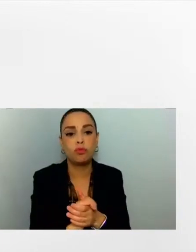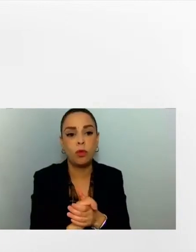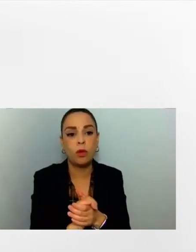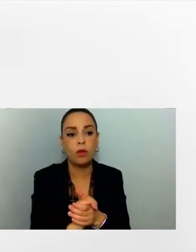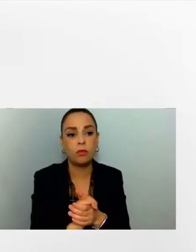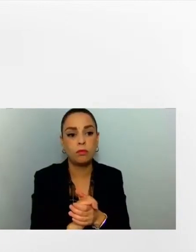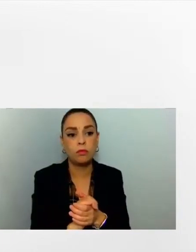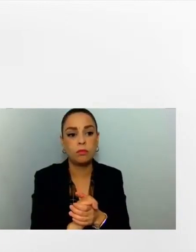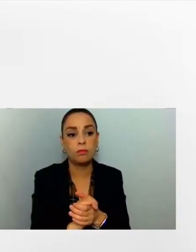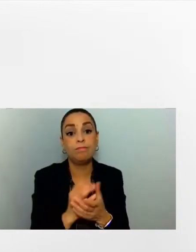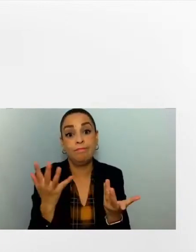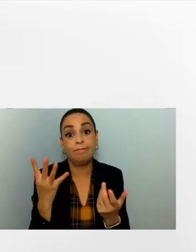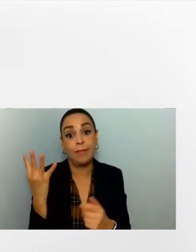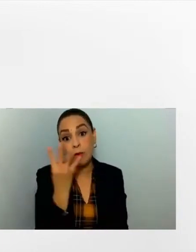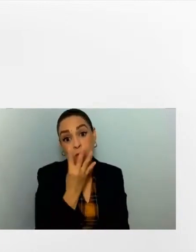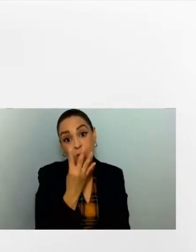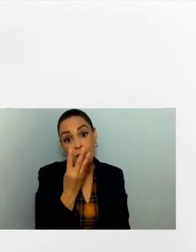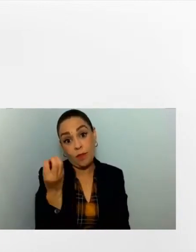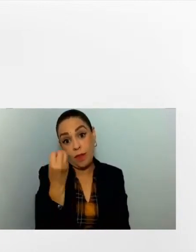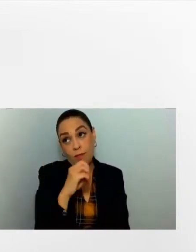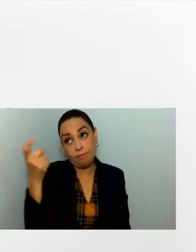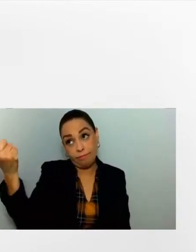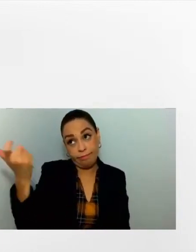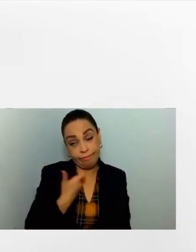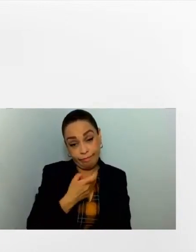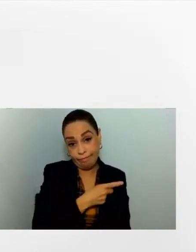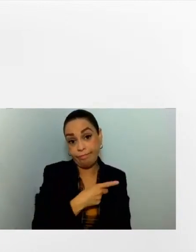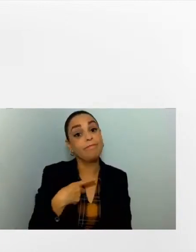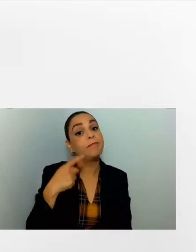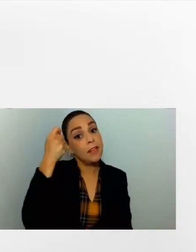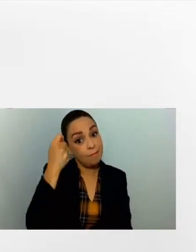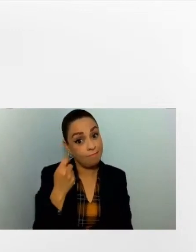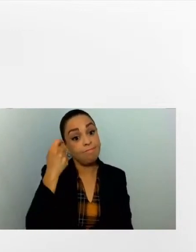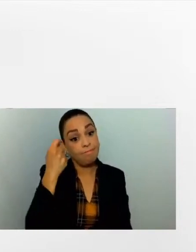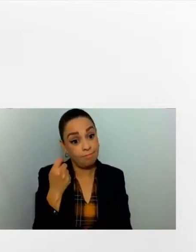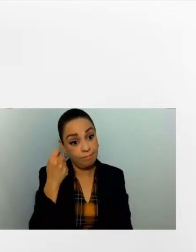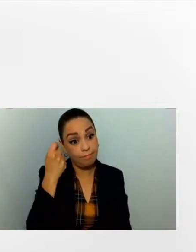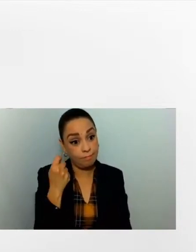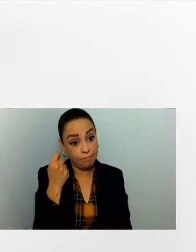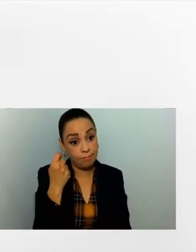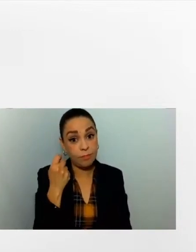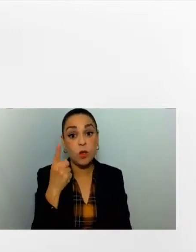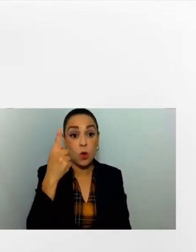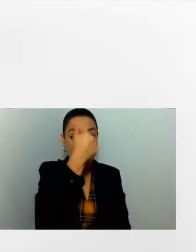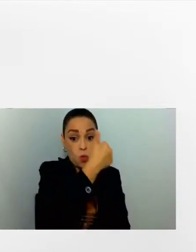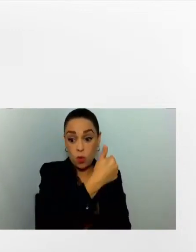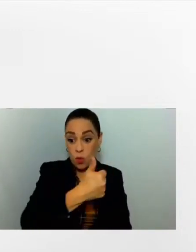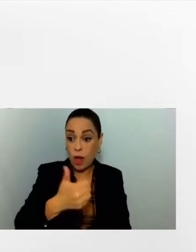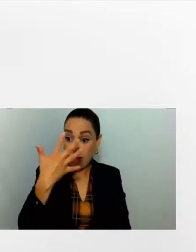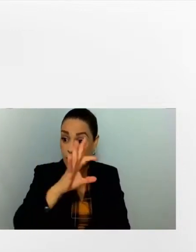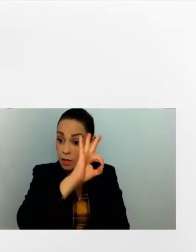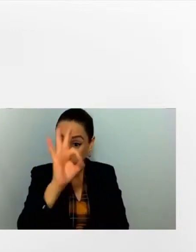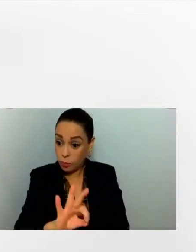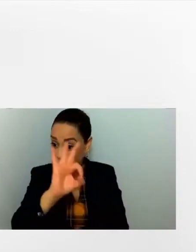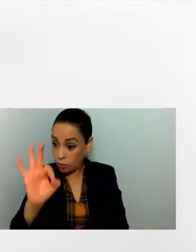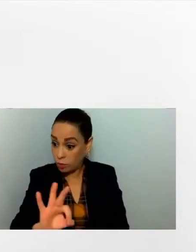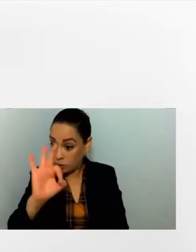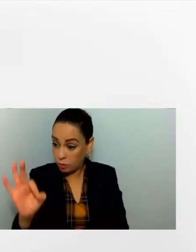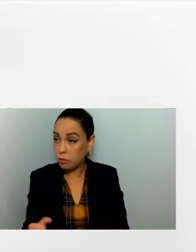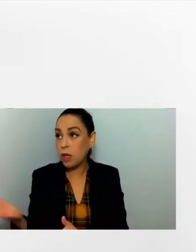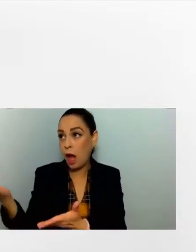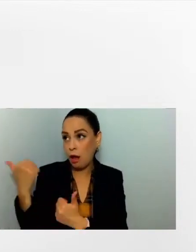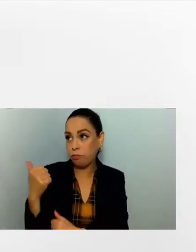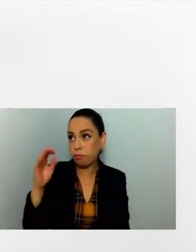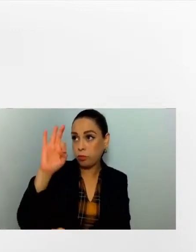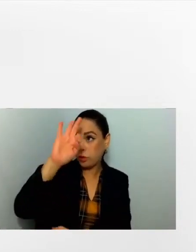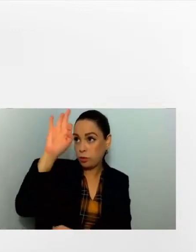4 personas a las que nos tienen que dar, entonces si usted cree que es el 10% por cada uno que me dé el 40% de sus ingresos,